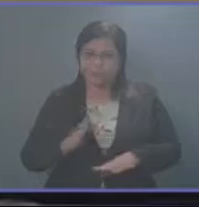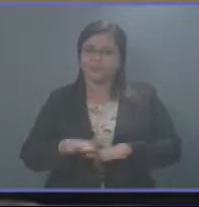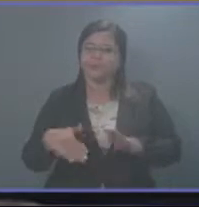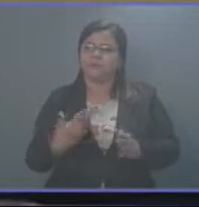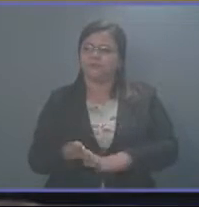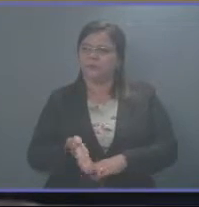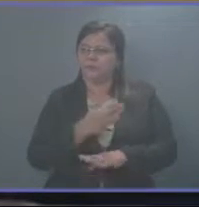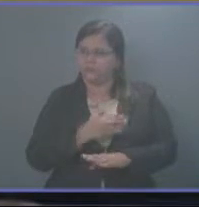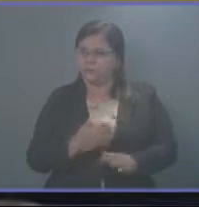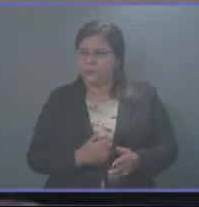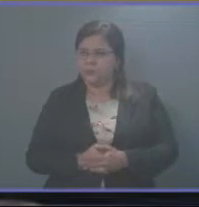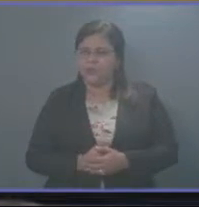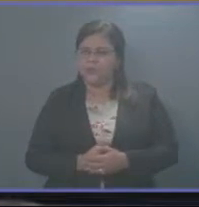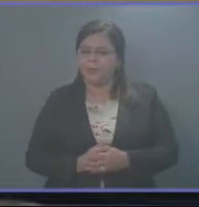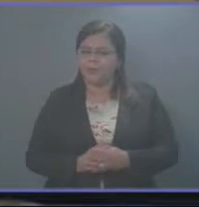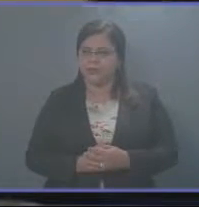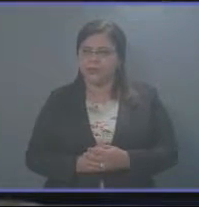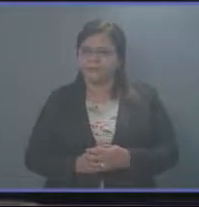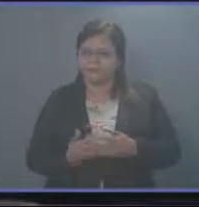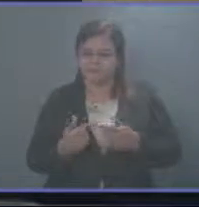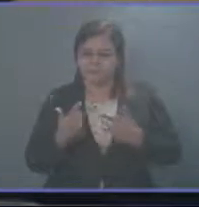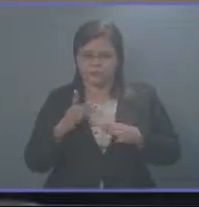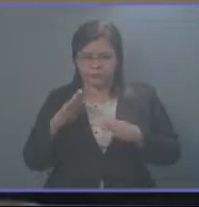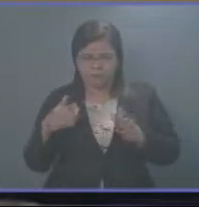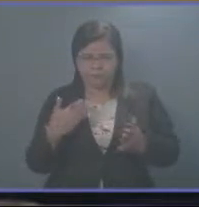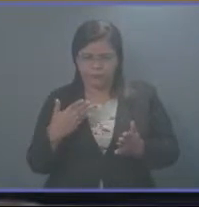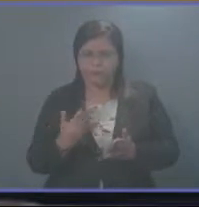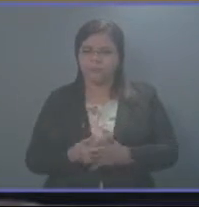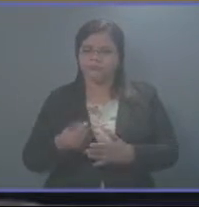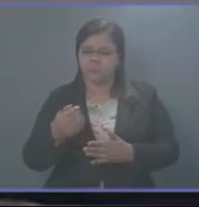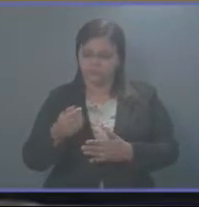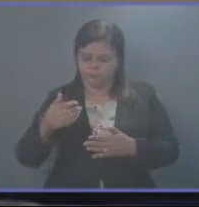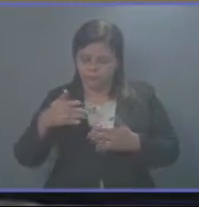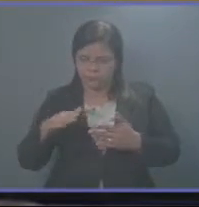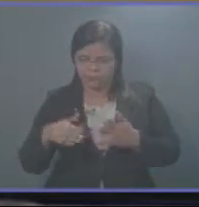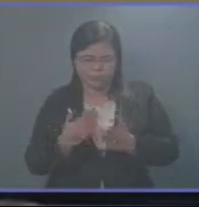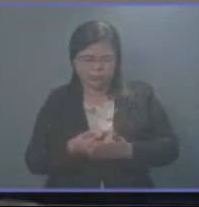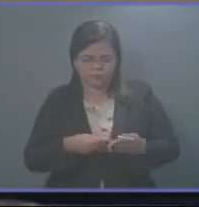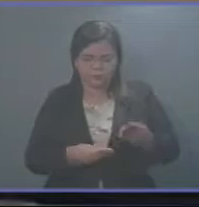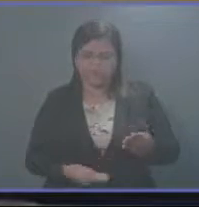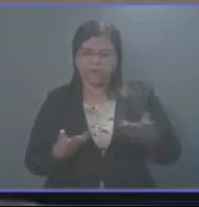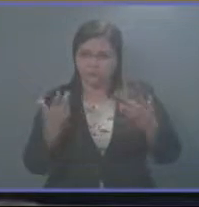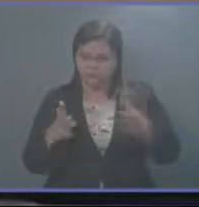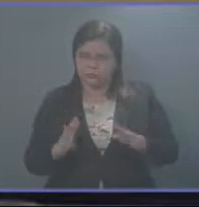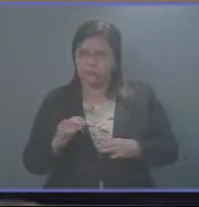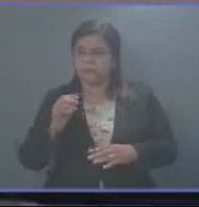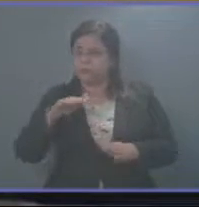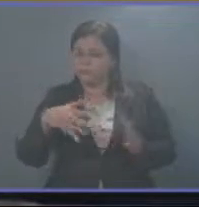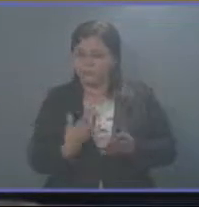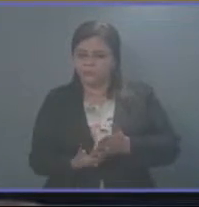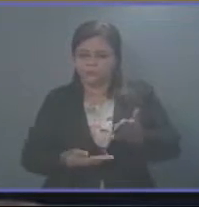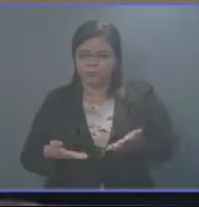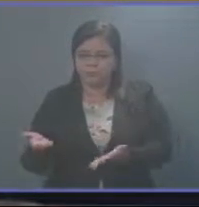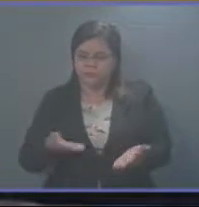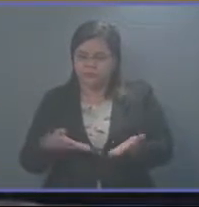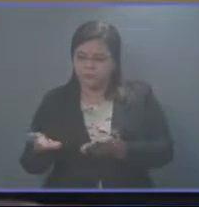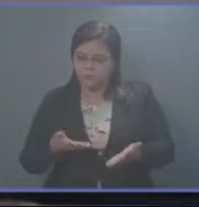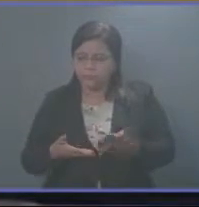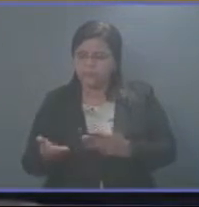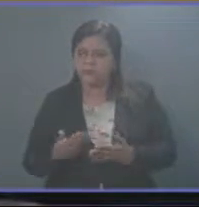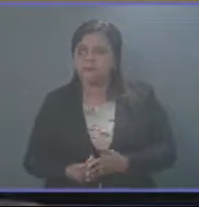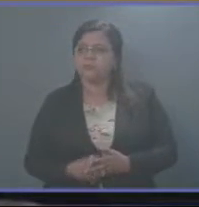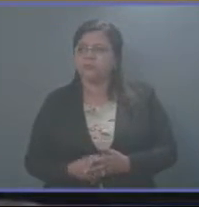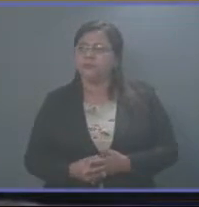se presenten deberán acompañarse de los documentos que les acrediten la calidad de prestatarios del servicio público de transporte de